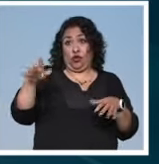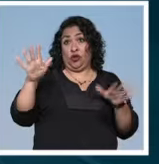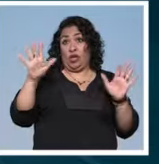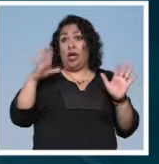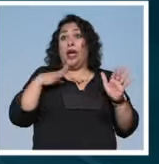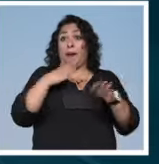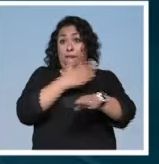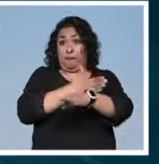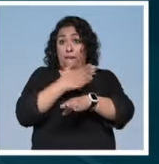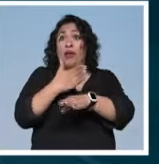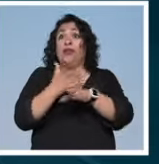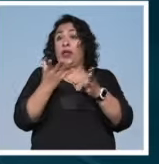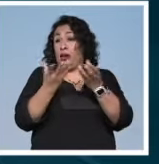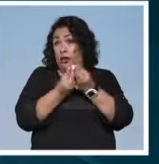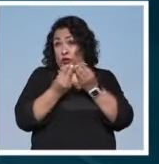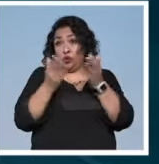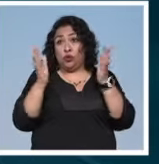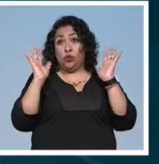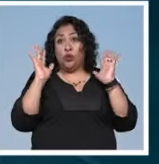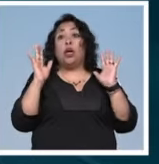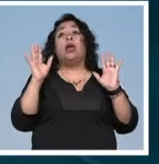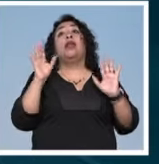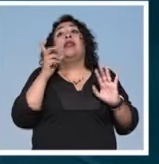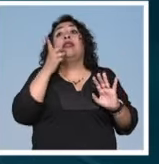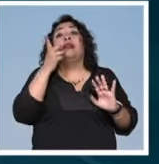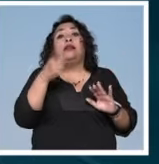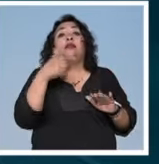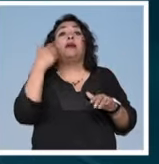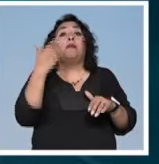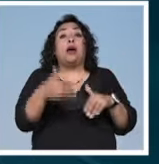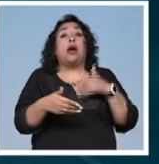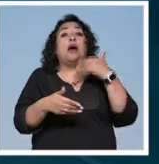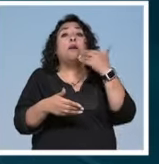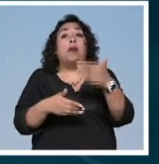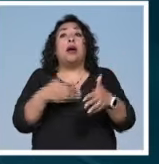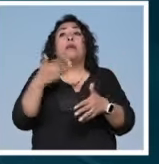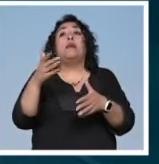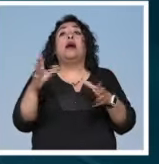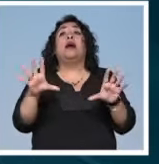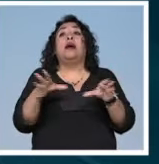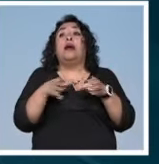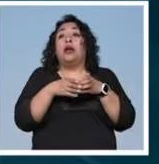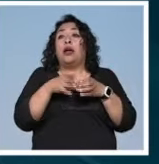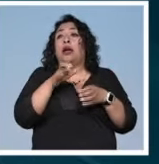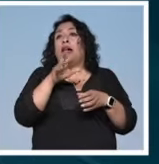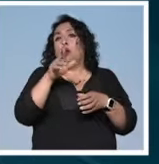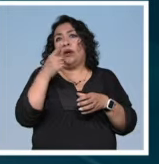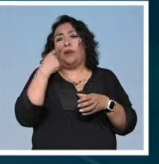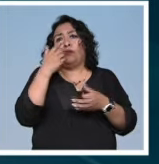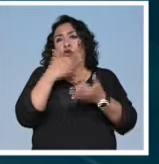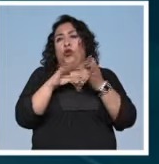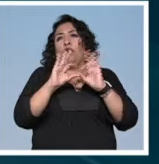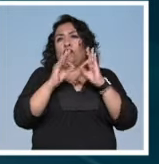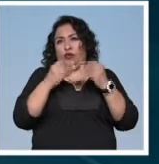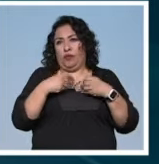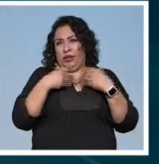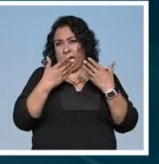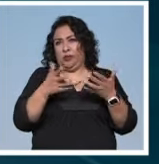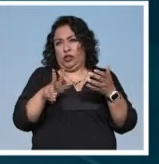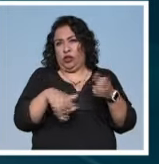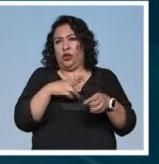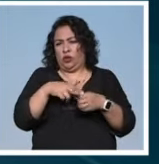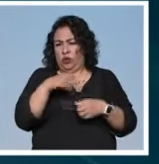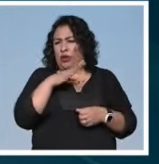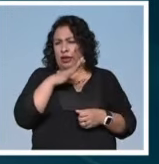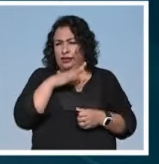las maderas pegadas, ahí están sugiriendo el ritmo de las nervaduras. Está la sección áurea presente en todas las manifestaciones, ¿no?, de la